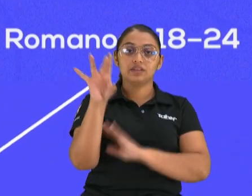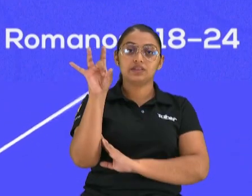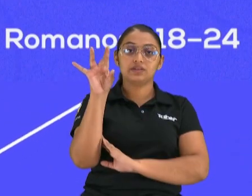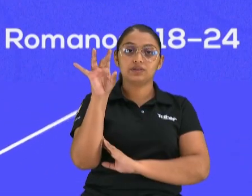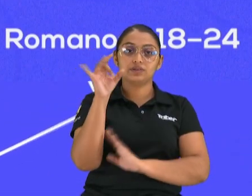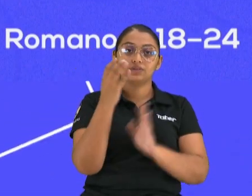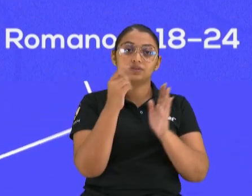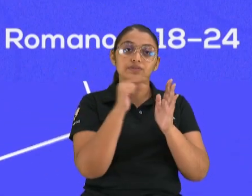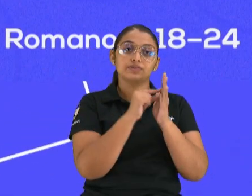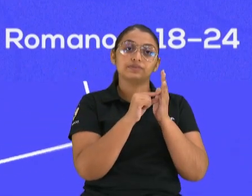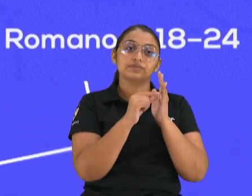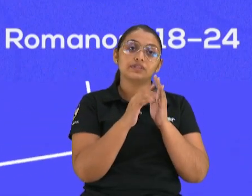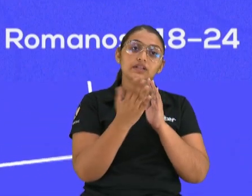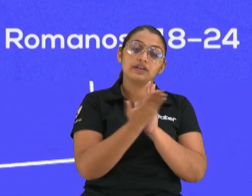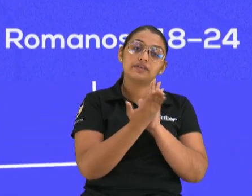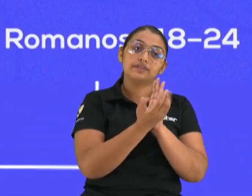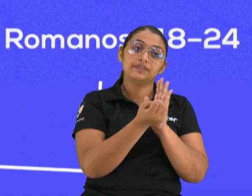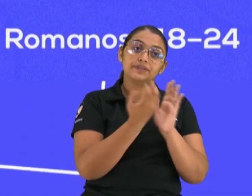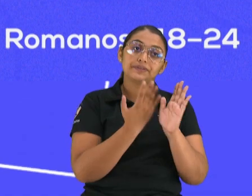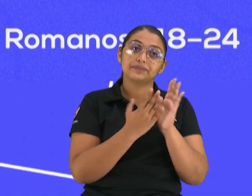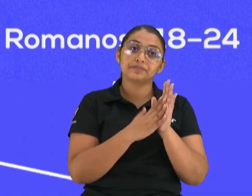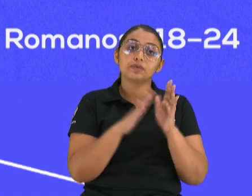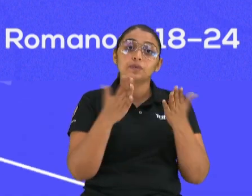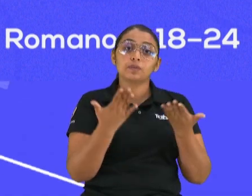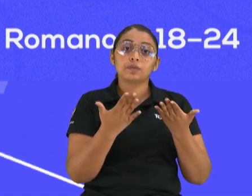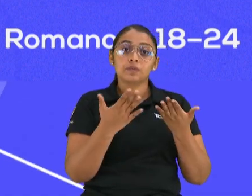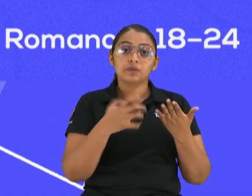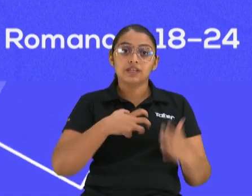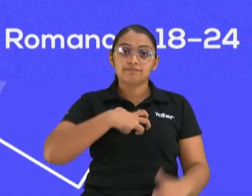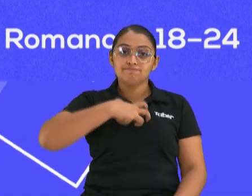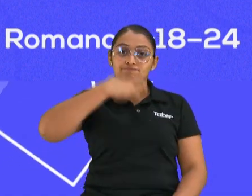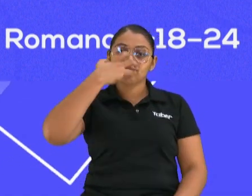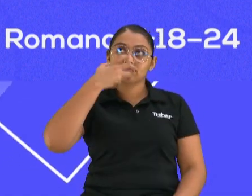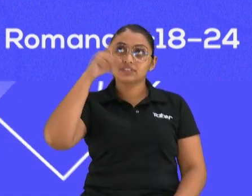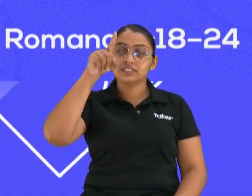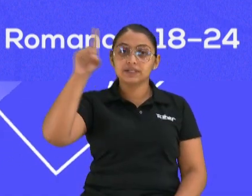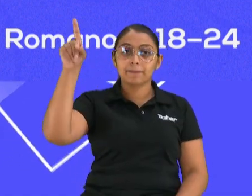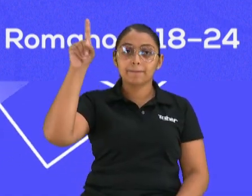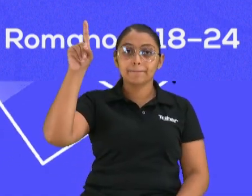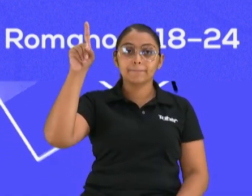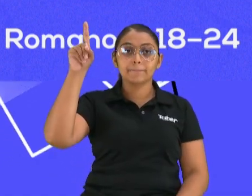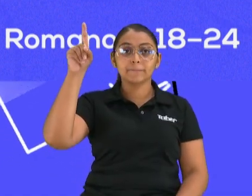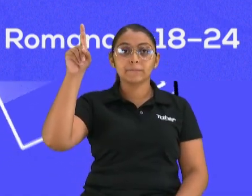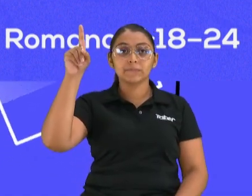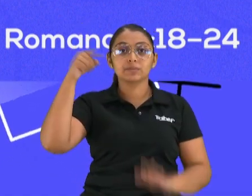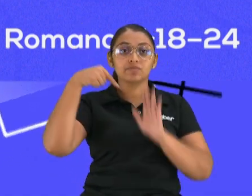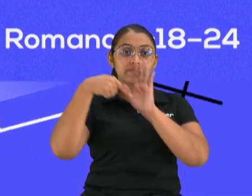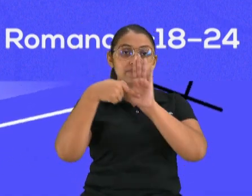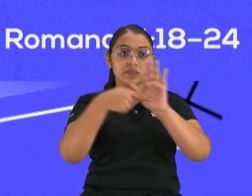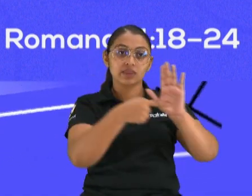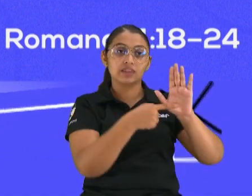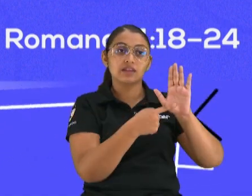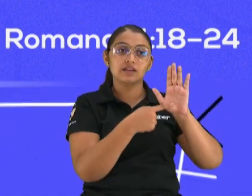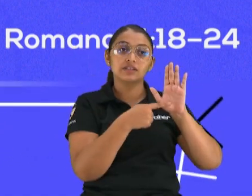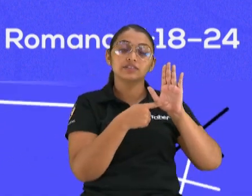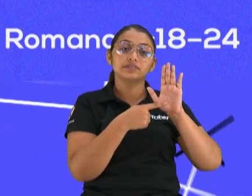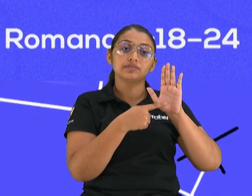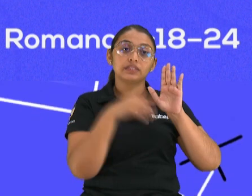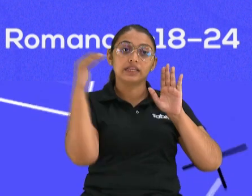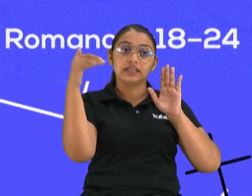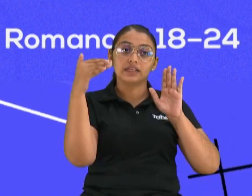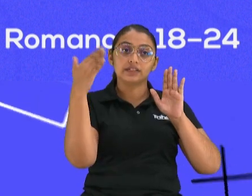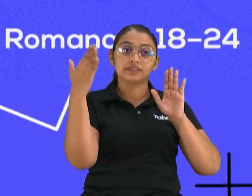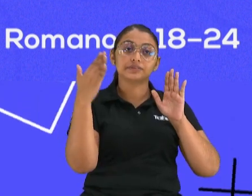impiedad e injusticia de los hombres que detienen con justicia o con injusticia la verdad